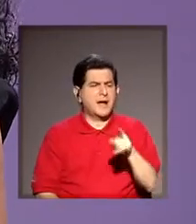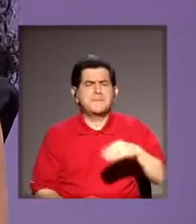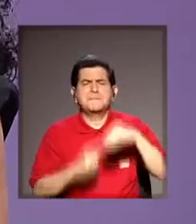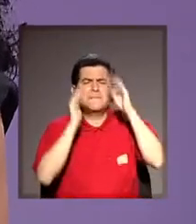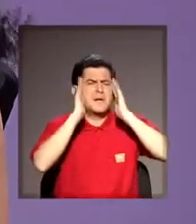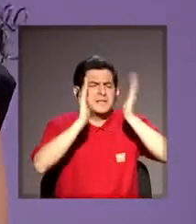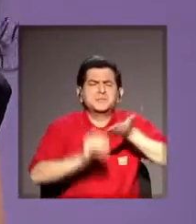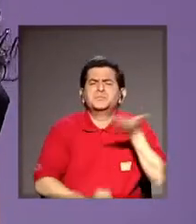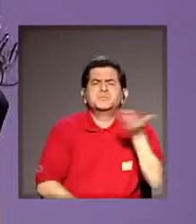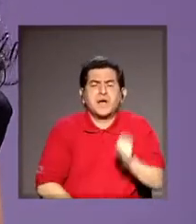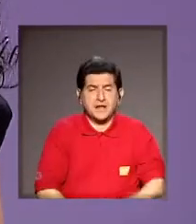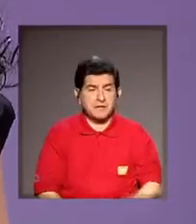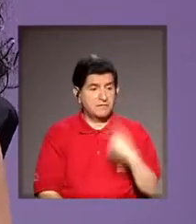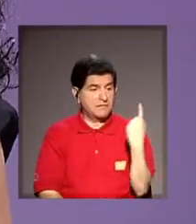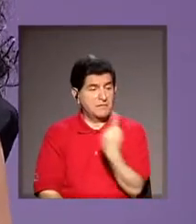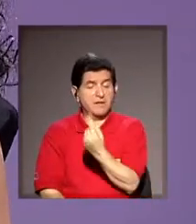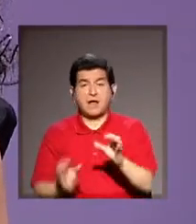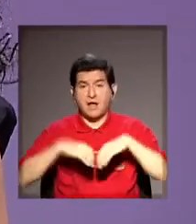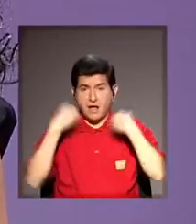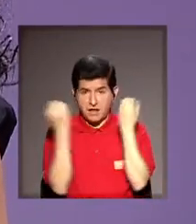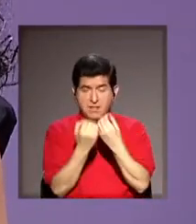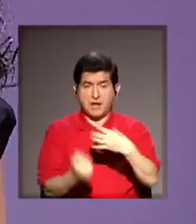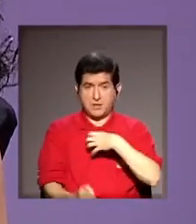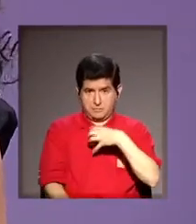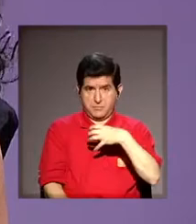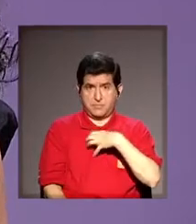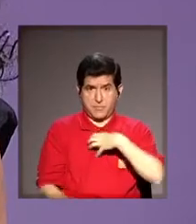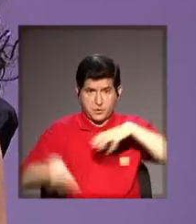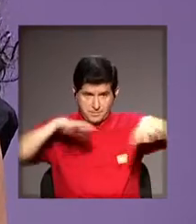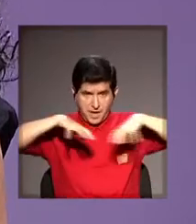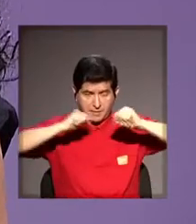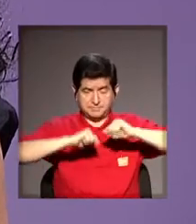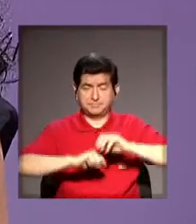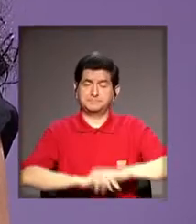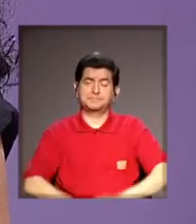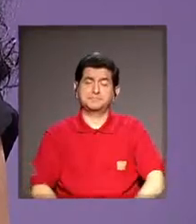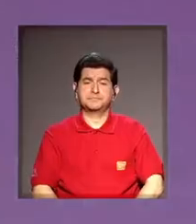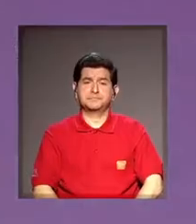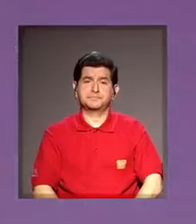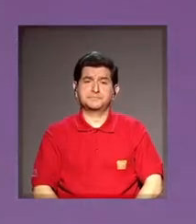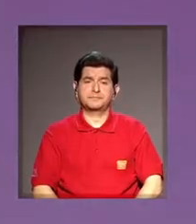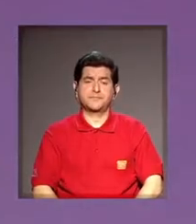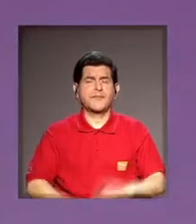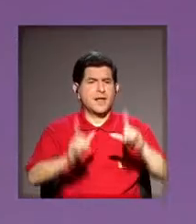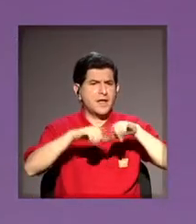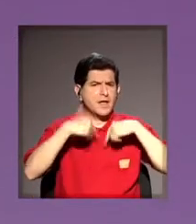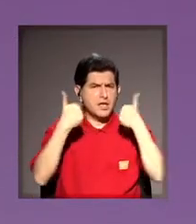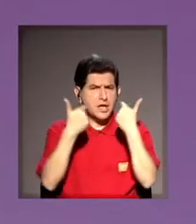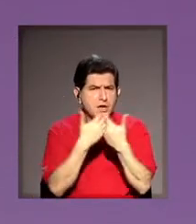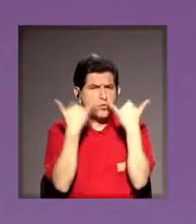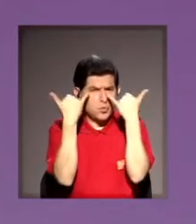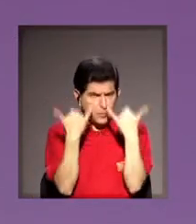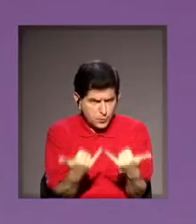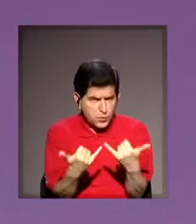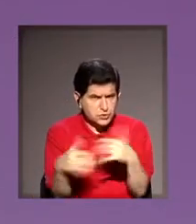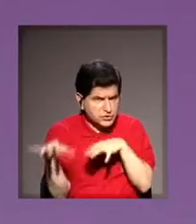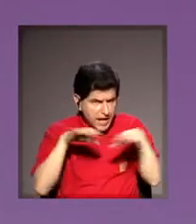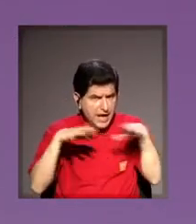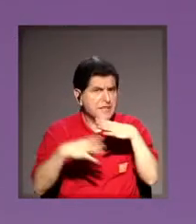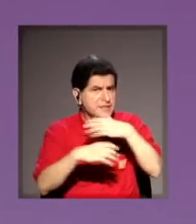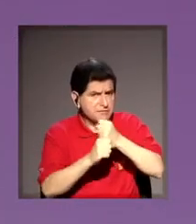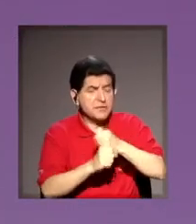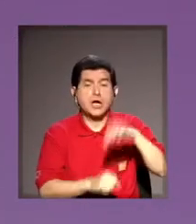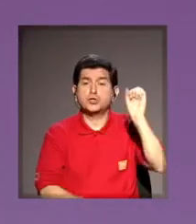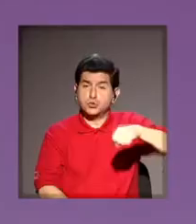y pues cada organización también tiene sus propias acciones y la colectiva ya ha realizado actividades